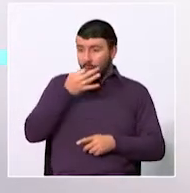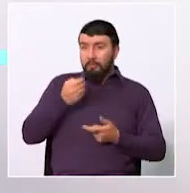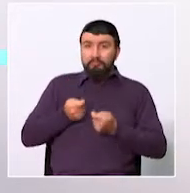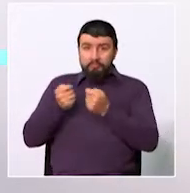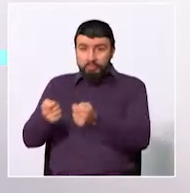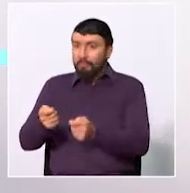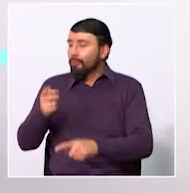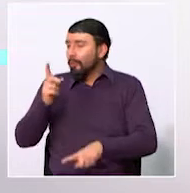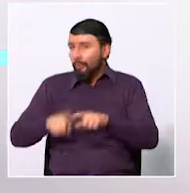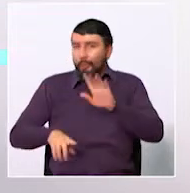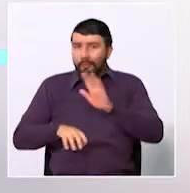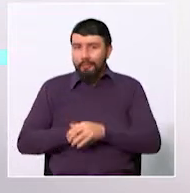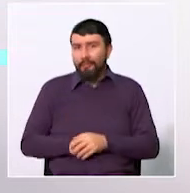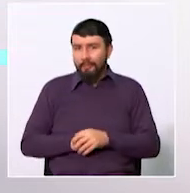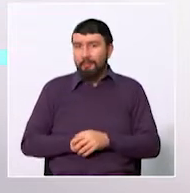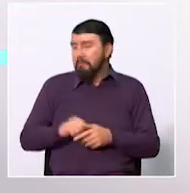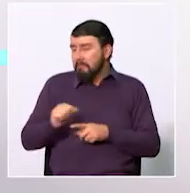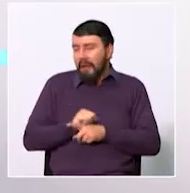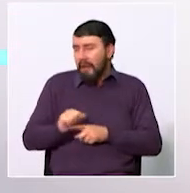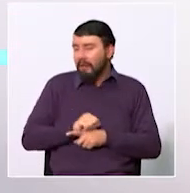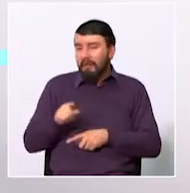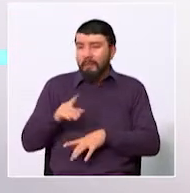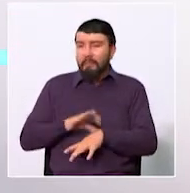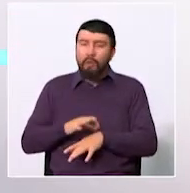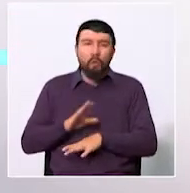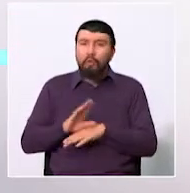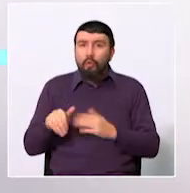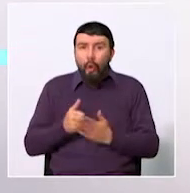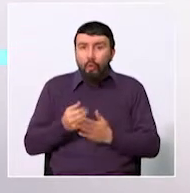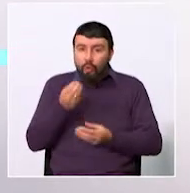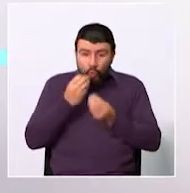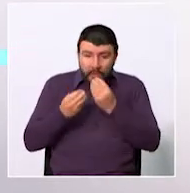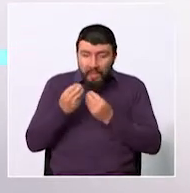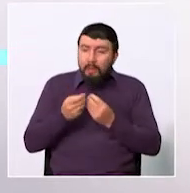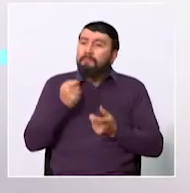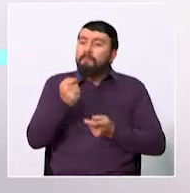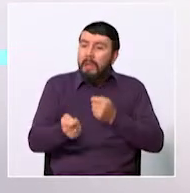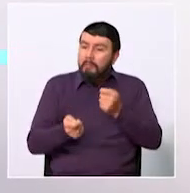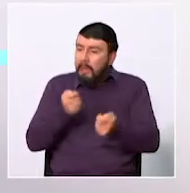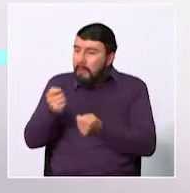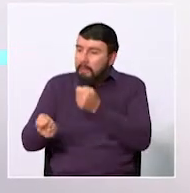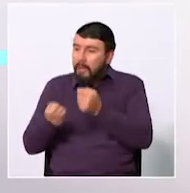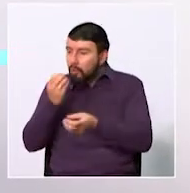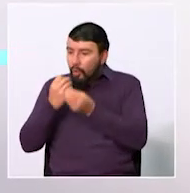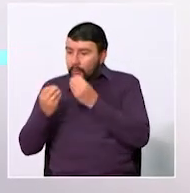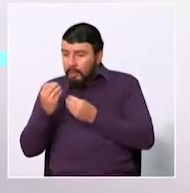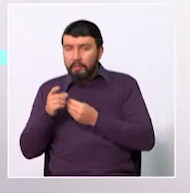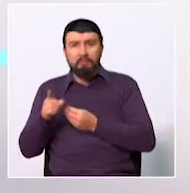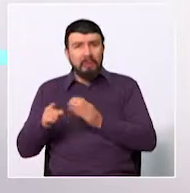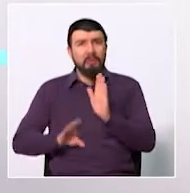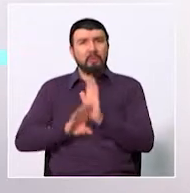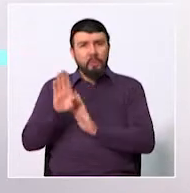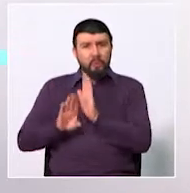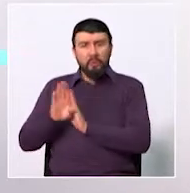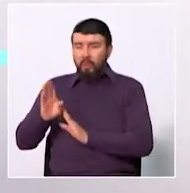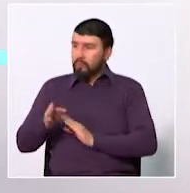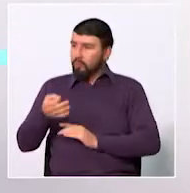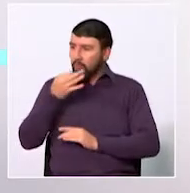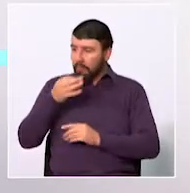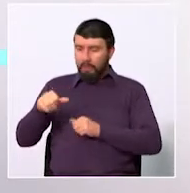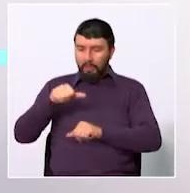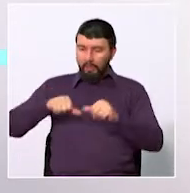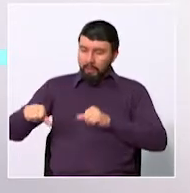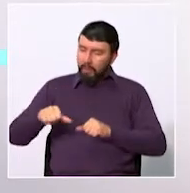ningún medicamento teníamos que tratar todo con comida que sorprendente qué asombroso